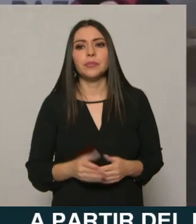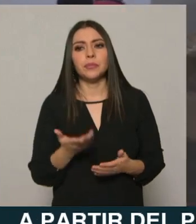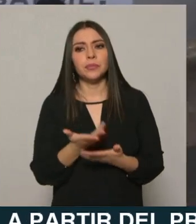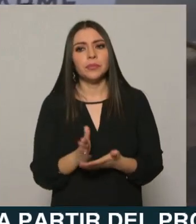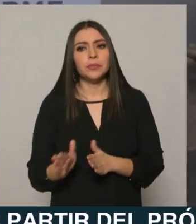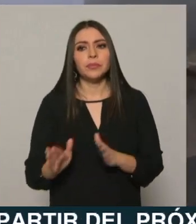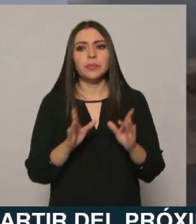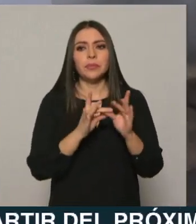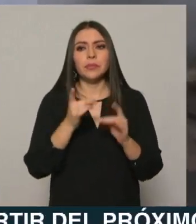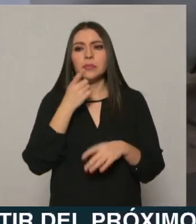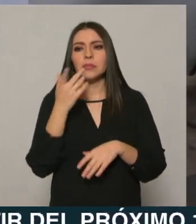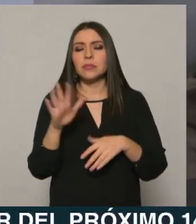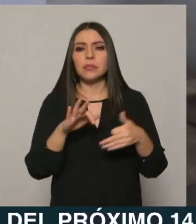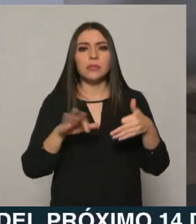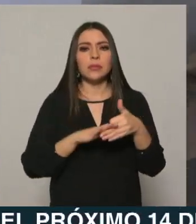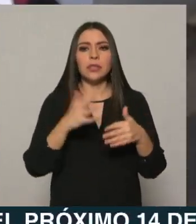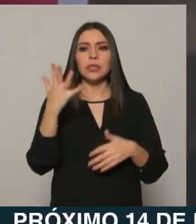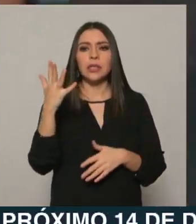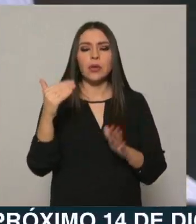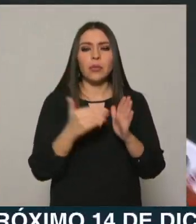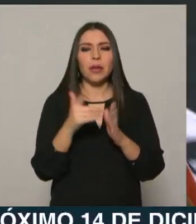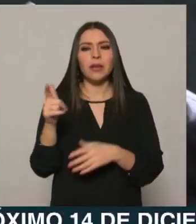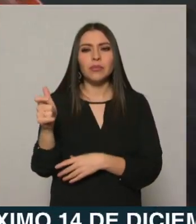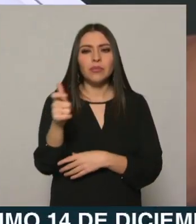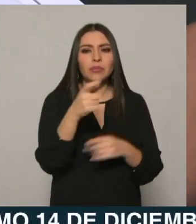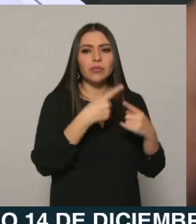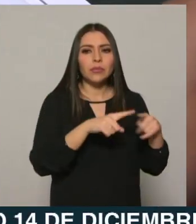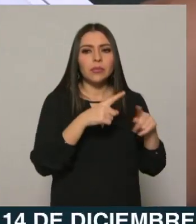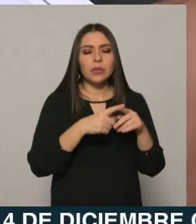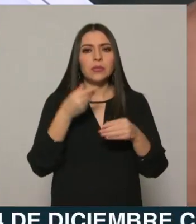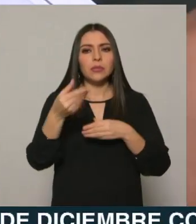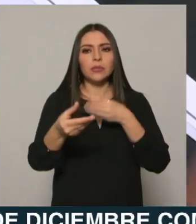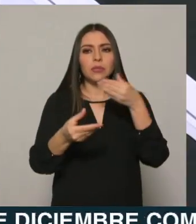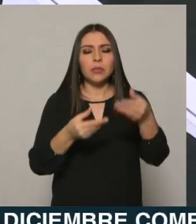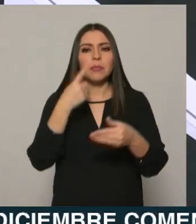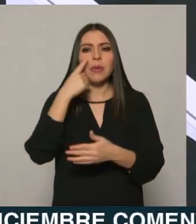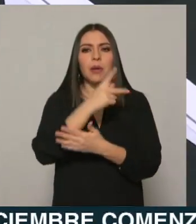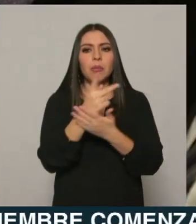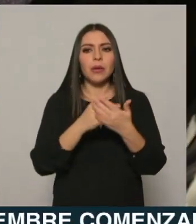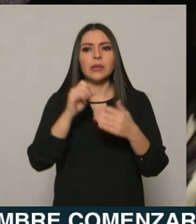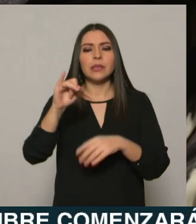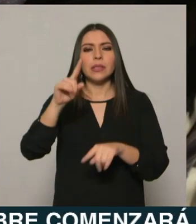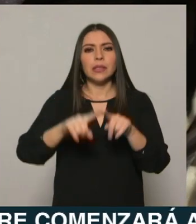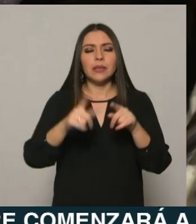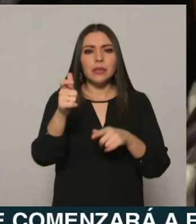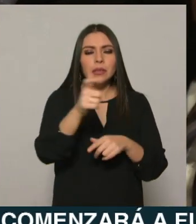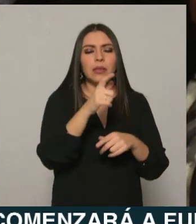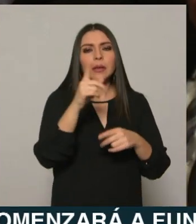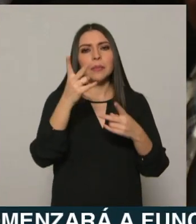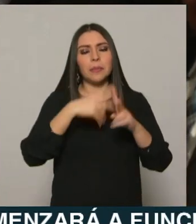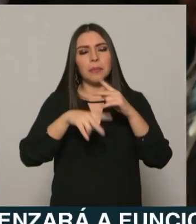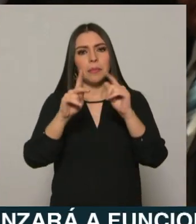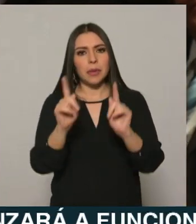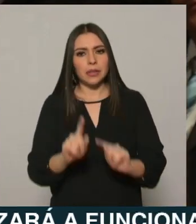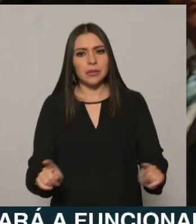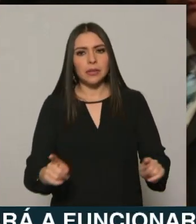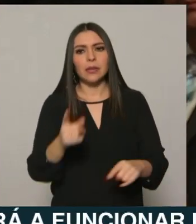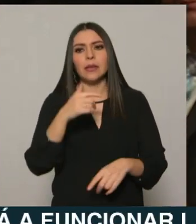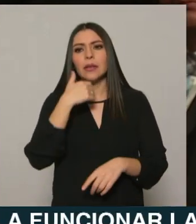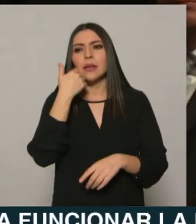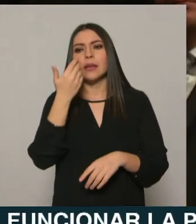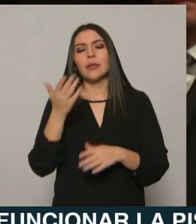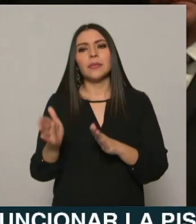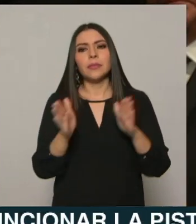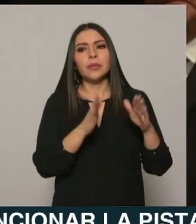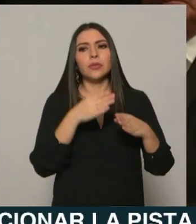se han recuperado cerca de 5,000 armas mediante el programa Sí al Desarme, Sí a la Paz. Respecto a la erradicación de la violencia contra las